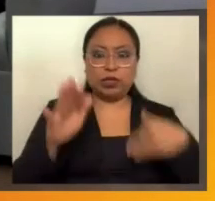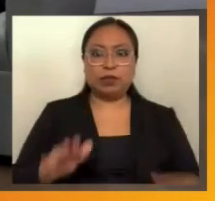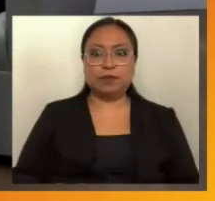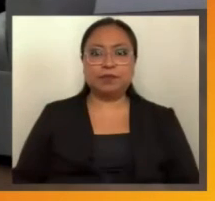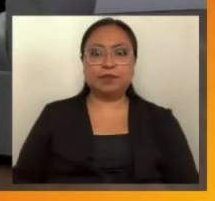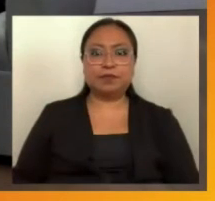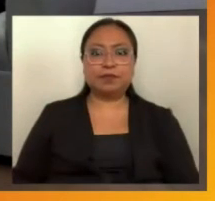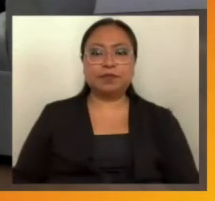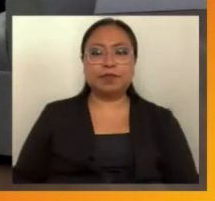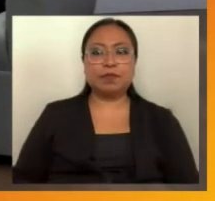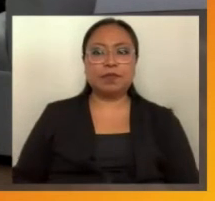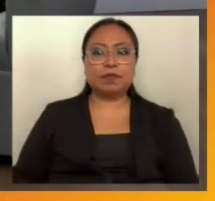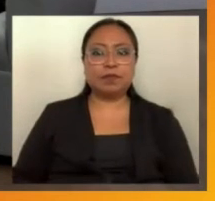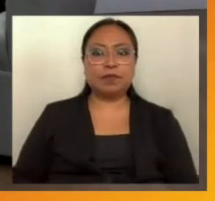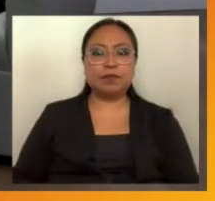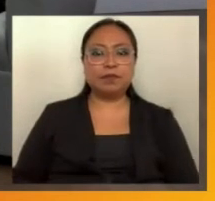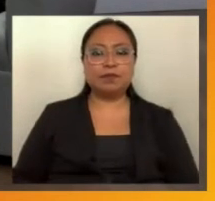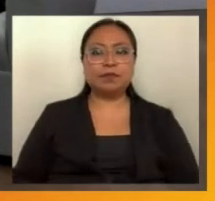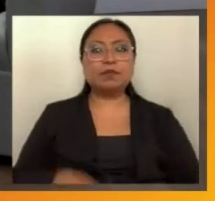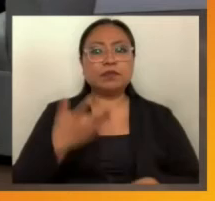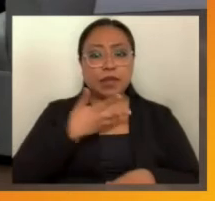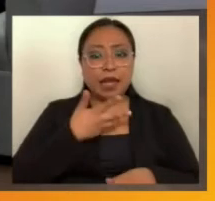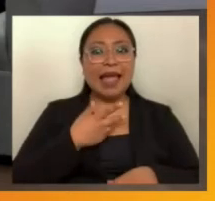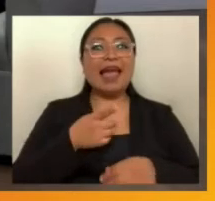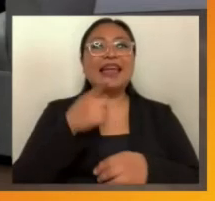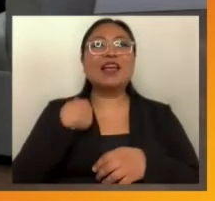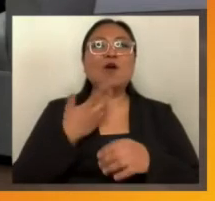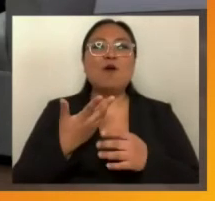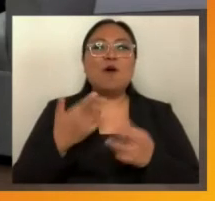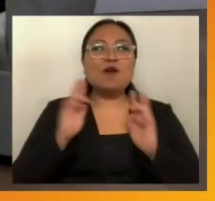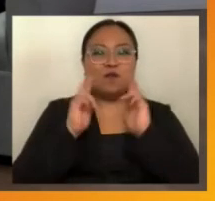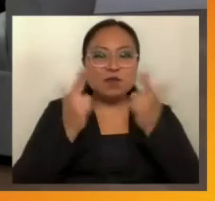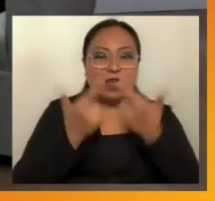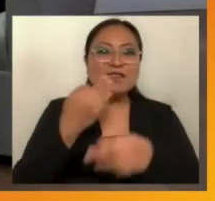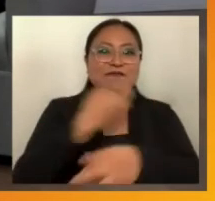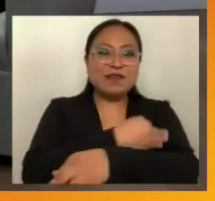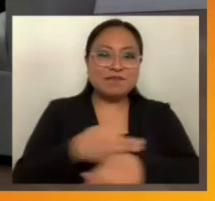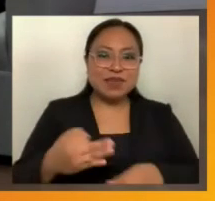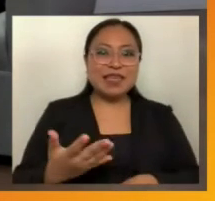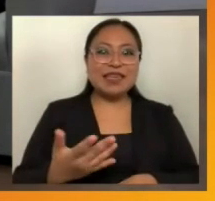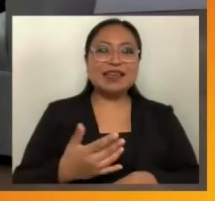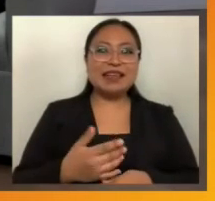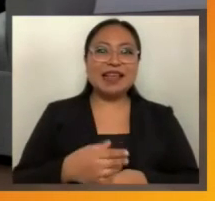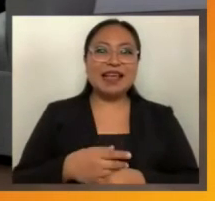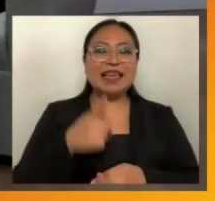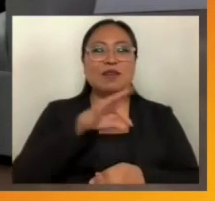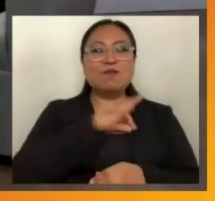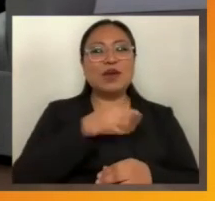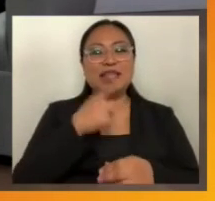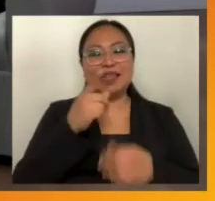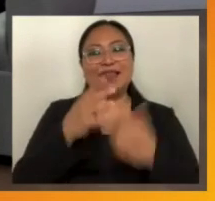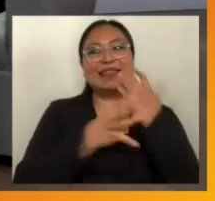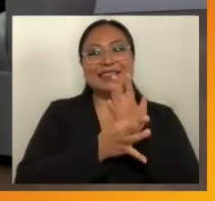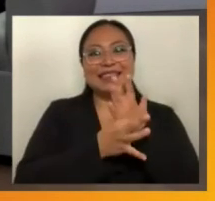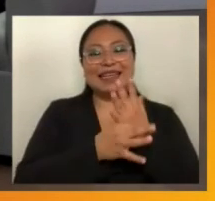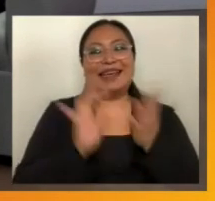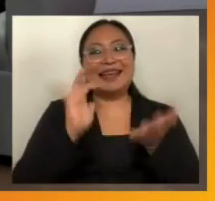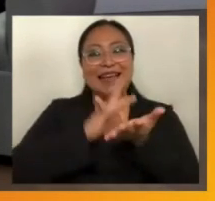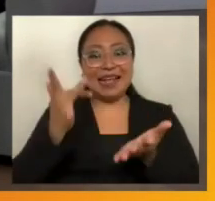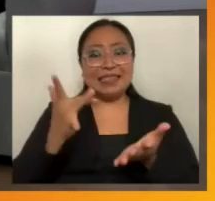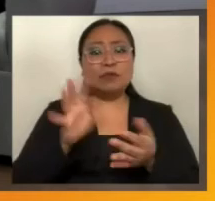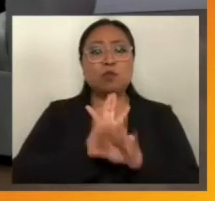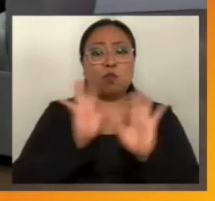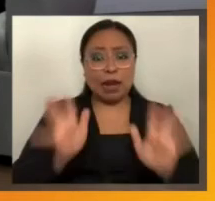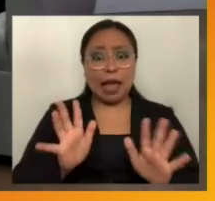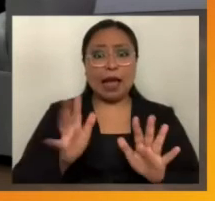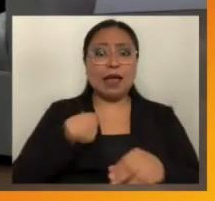momentos bonitos, que también hay momentos de familia, que donde uno puede decir gracias a todo lo que viví, valoro